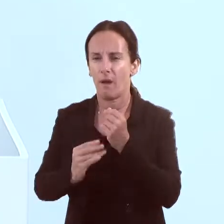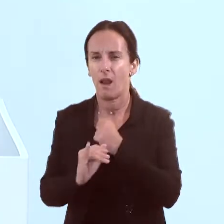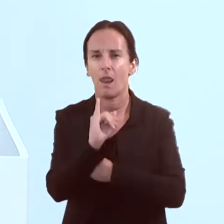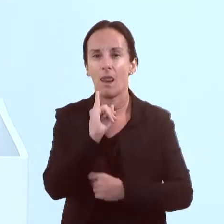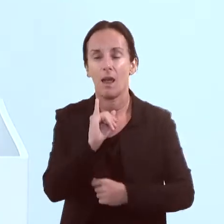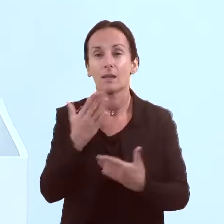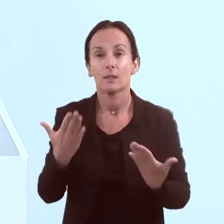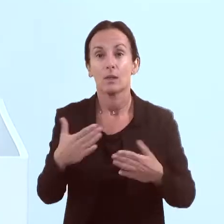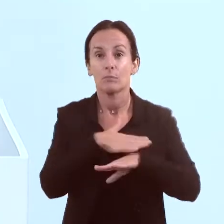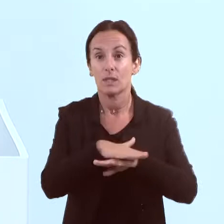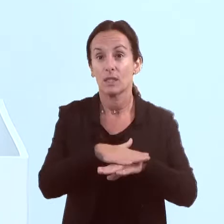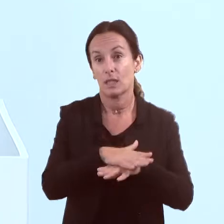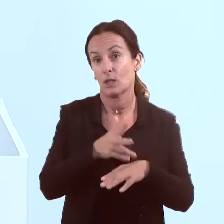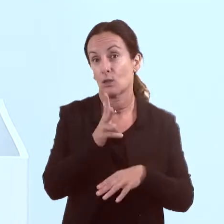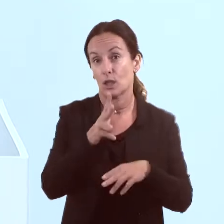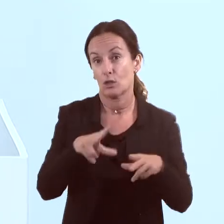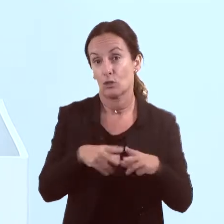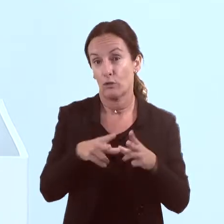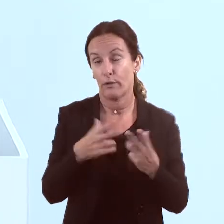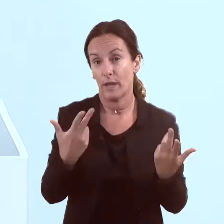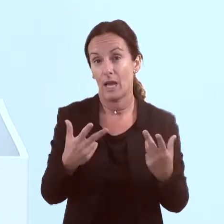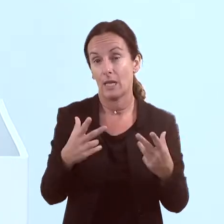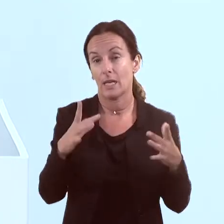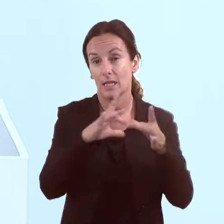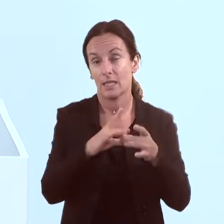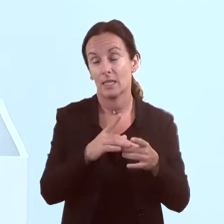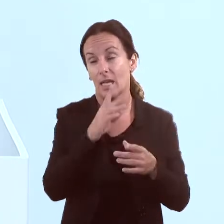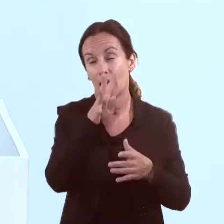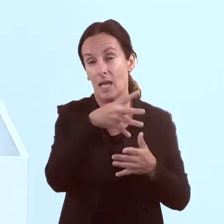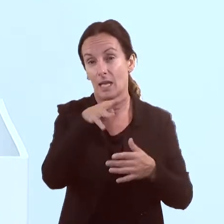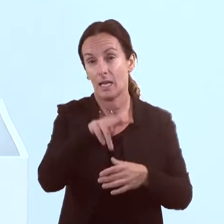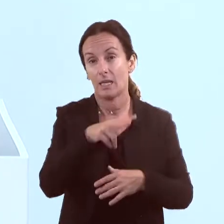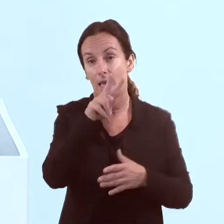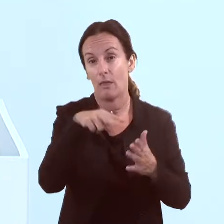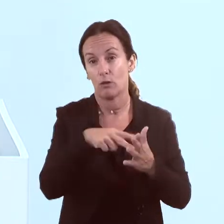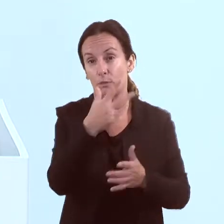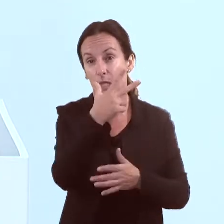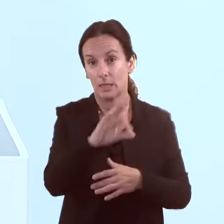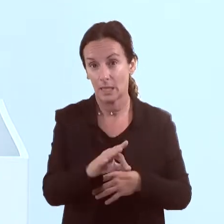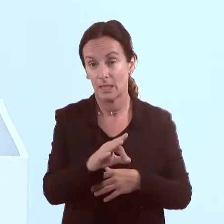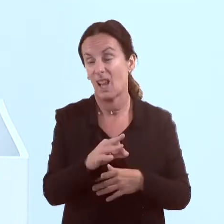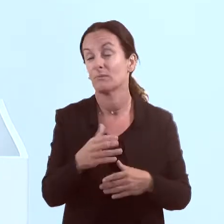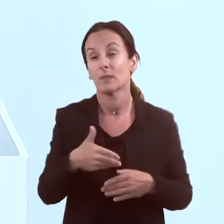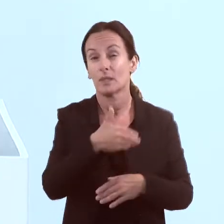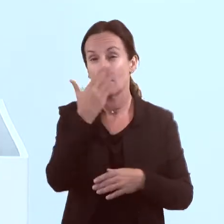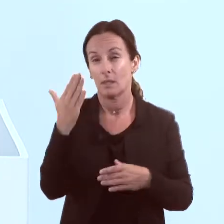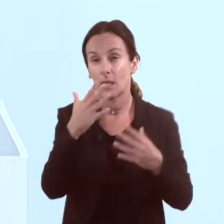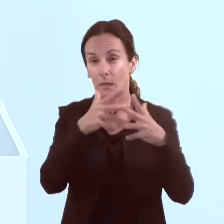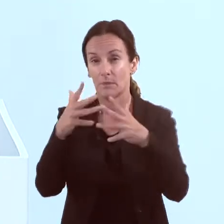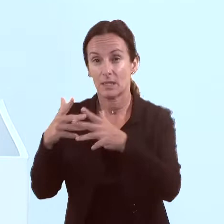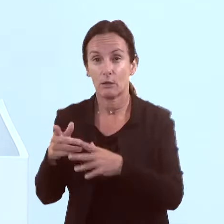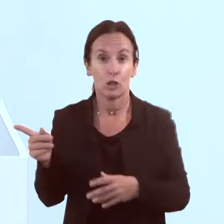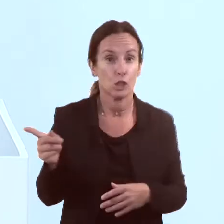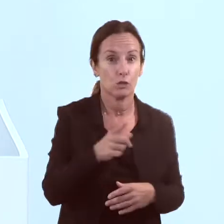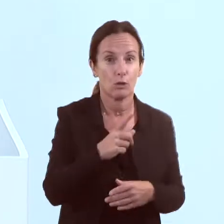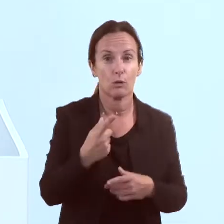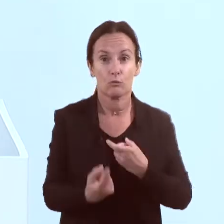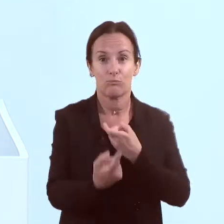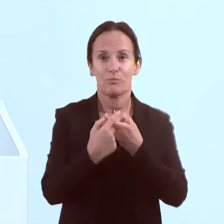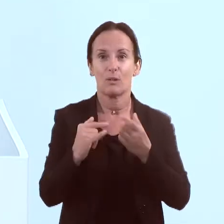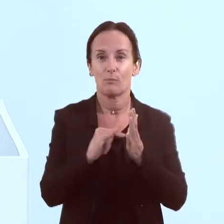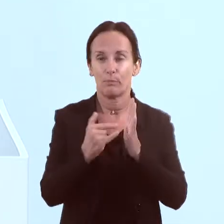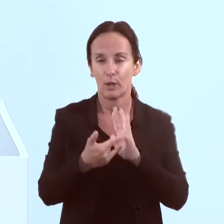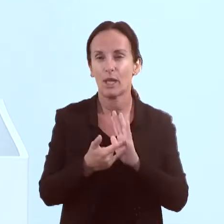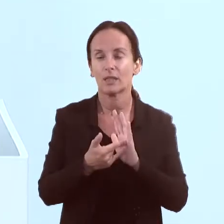del Ministerio de Derechos Sociales y Agenda 2030 y por parte de las administraciones que os habéis sumado a este